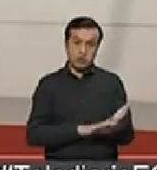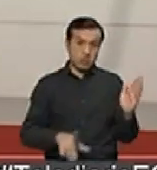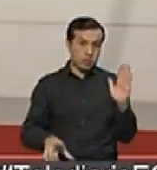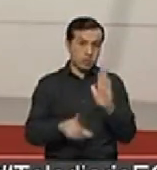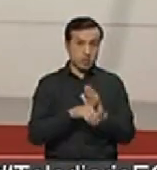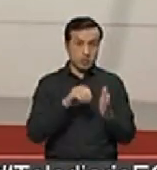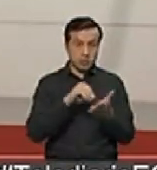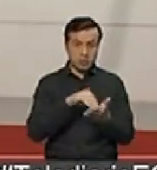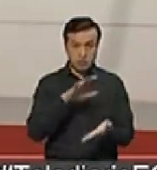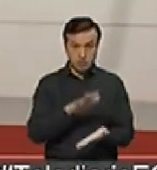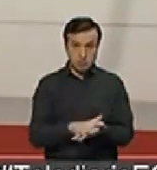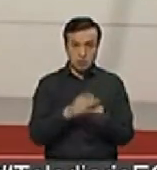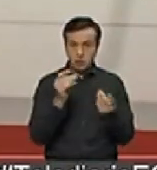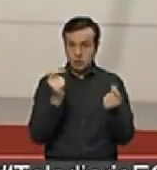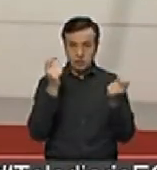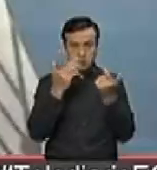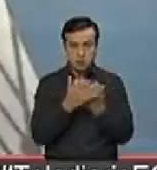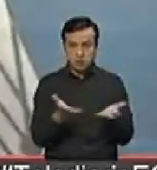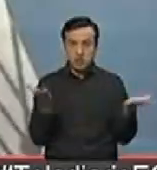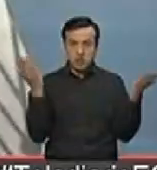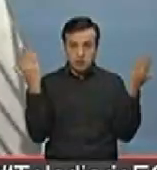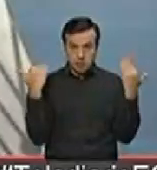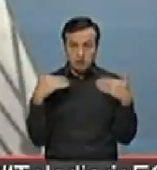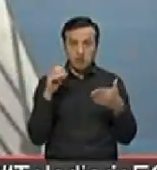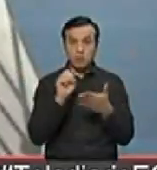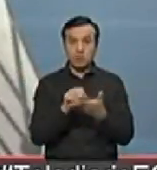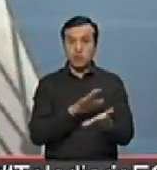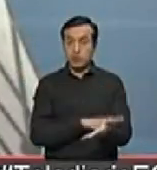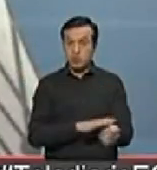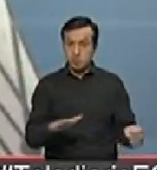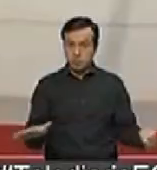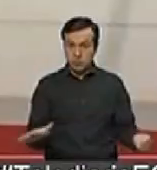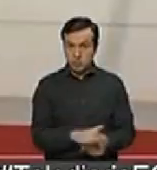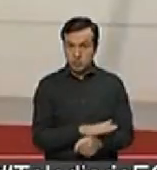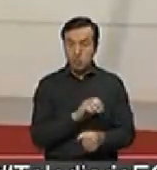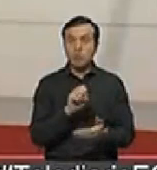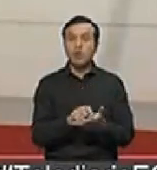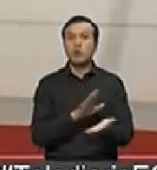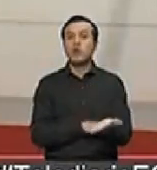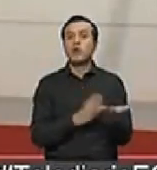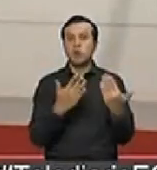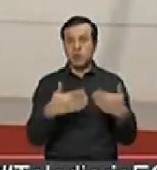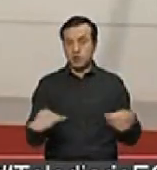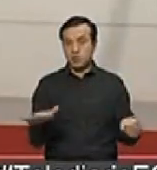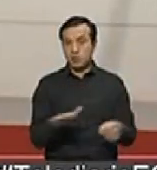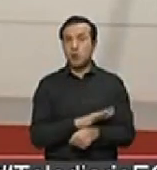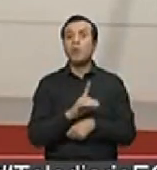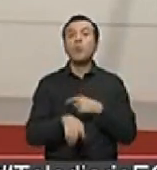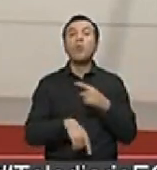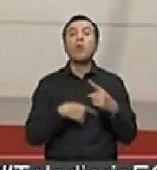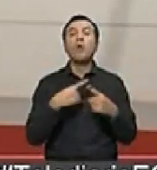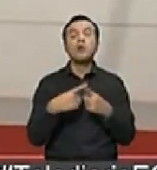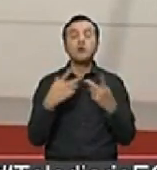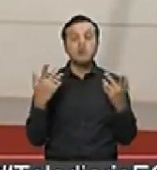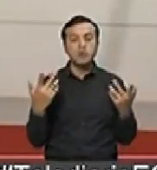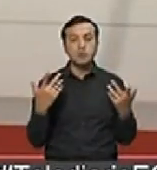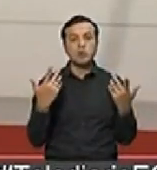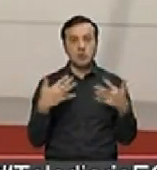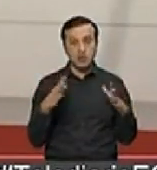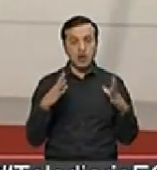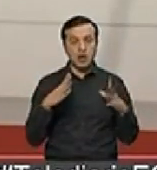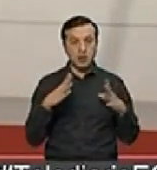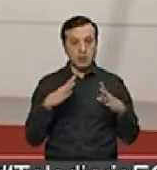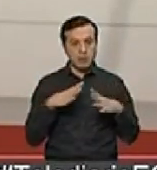tratado y sea implementado de forma inmediata. ¿Ya está listo el proyecto como tal? El proyecto está listo, será entregado al final del tema de la vacancia